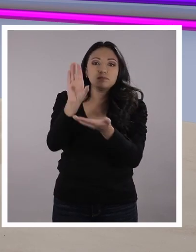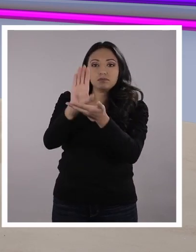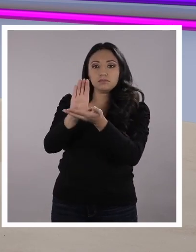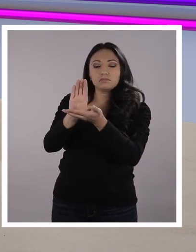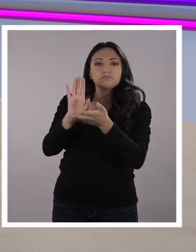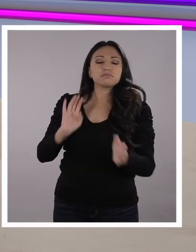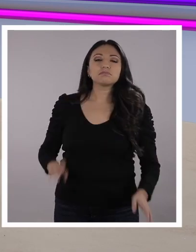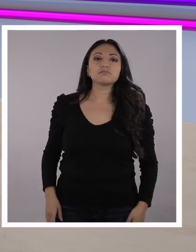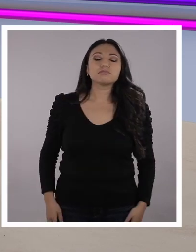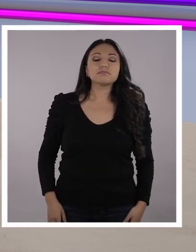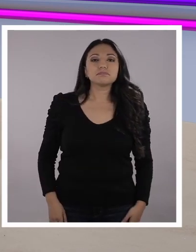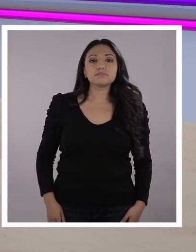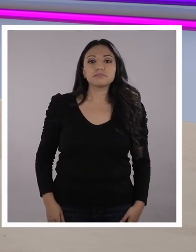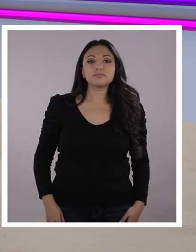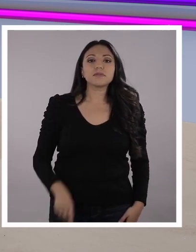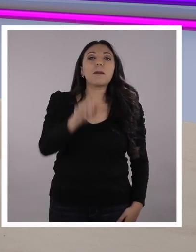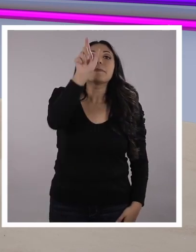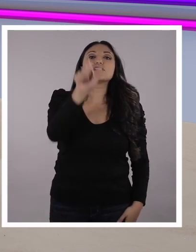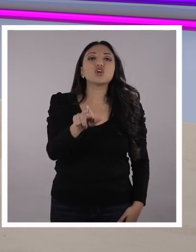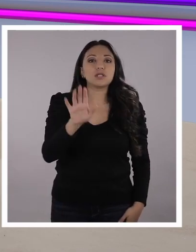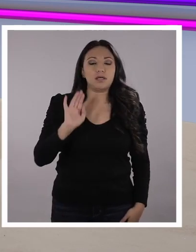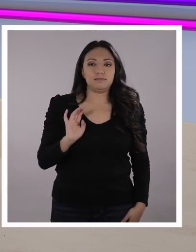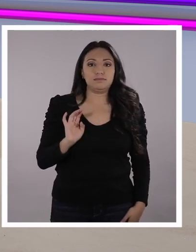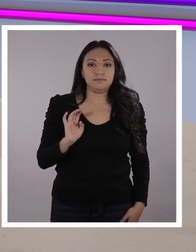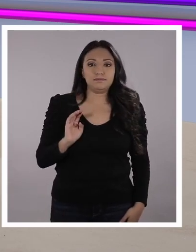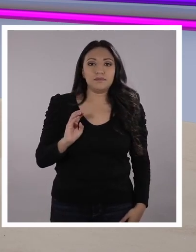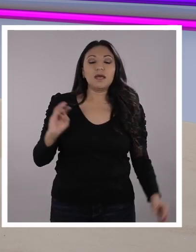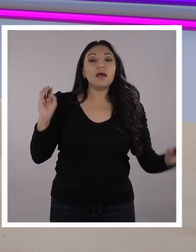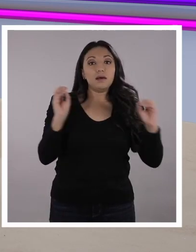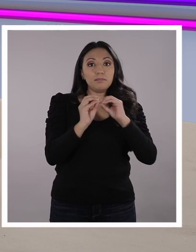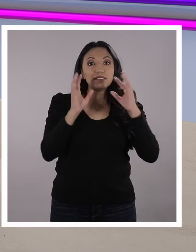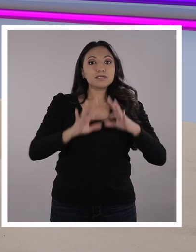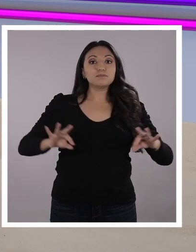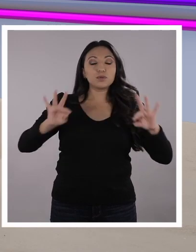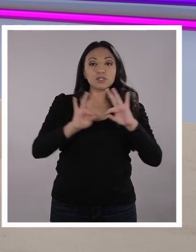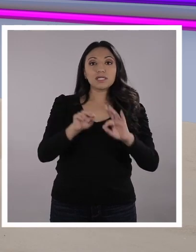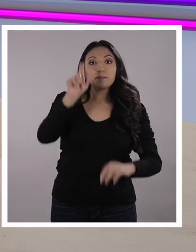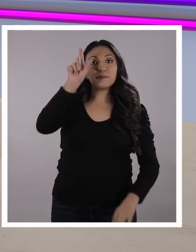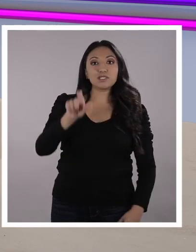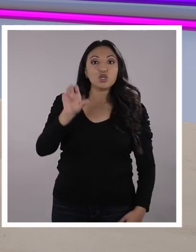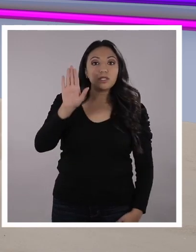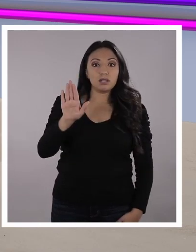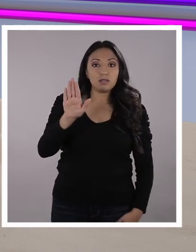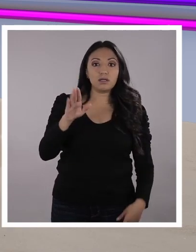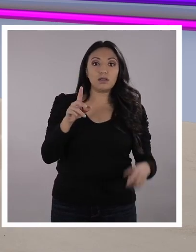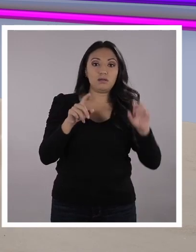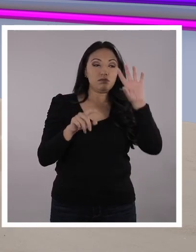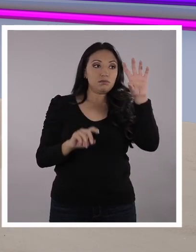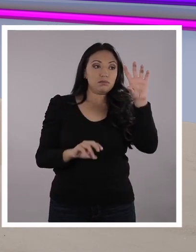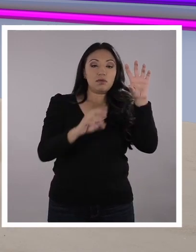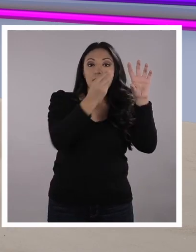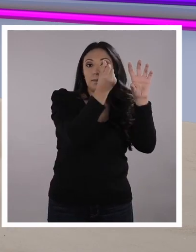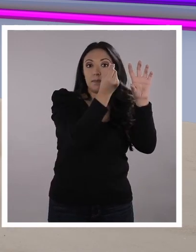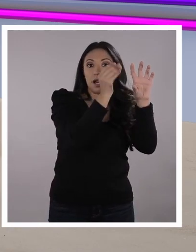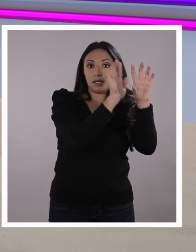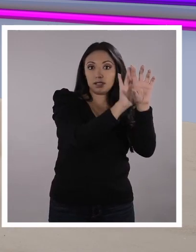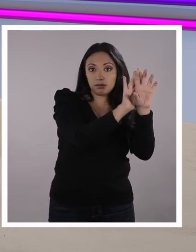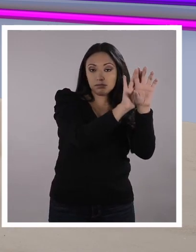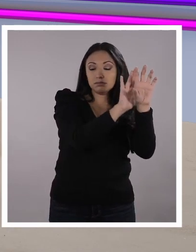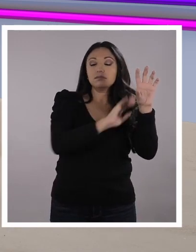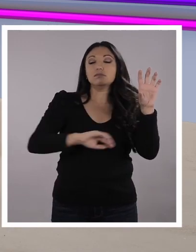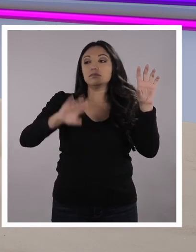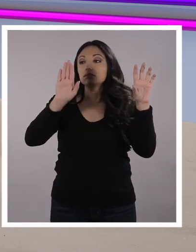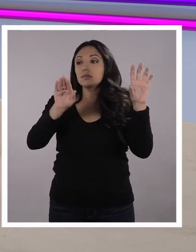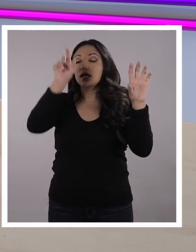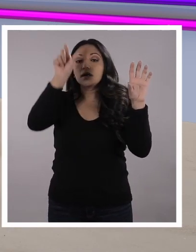la familia. Podría ser también, Santi, la persona. Ok. ¿Qué te parece? Entonces, mira, es diferente, ¿no? Si el centro de